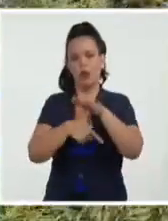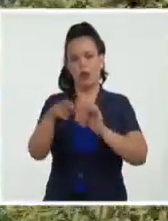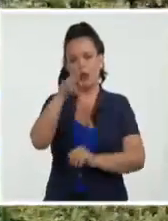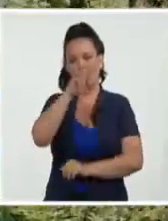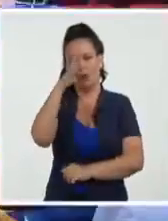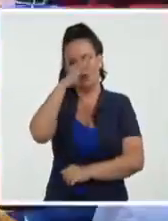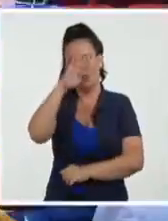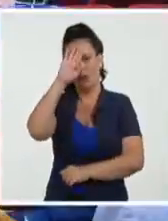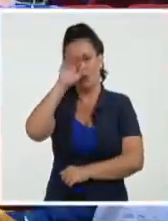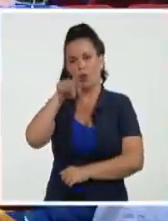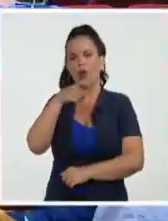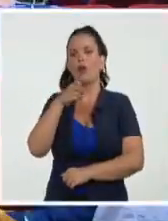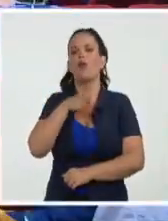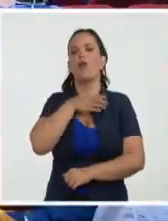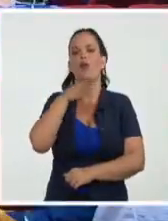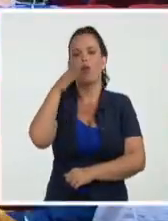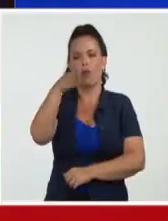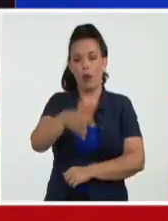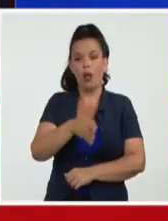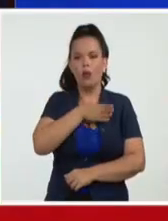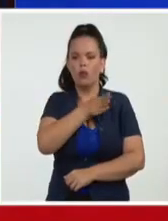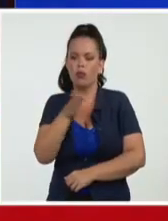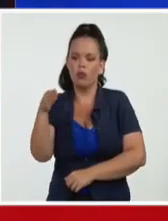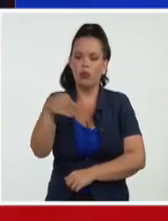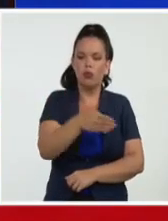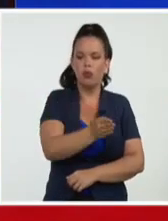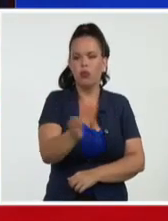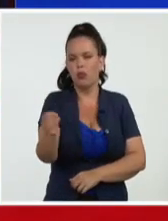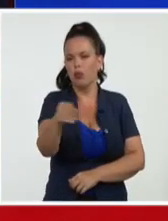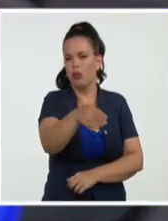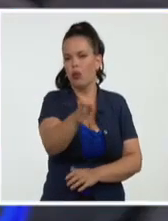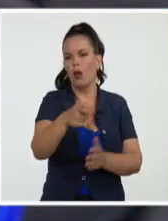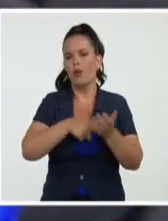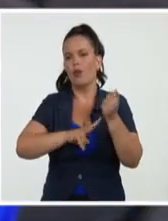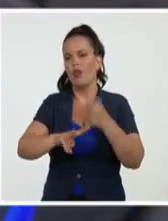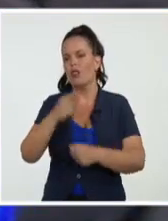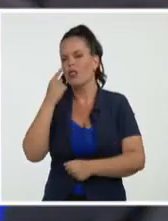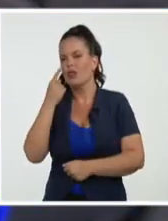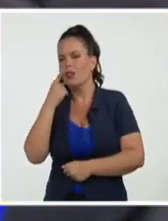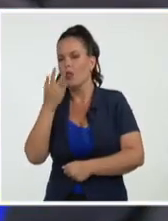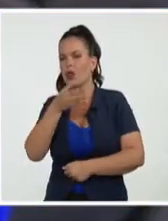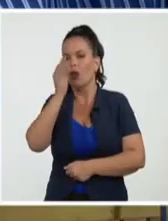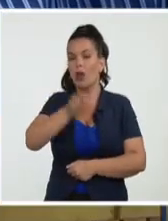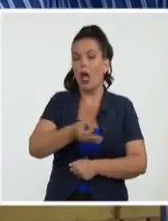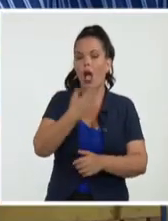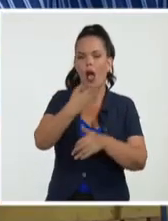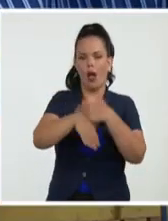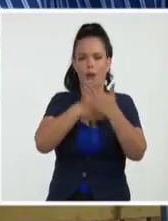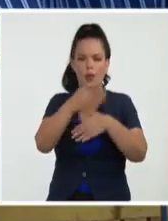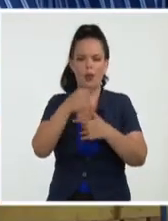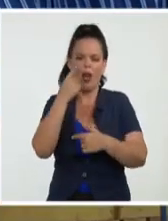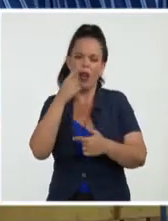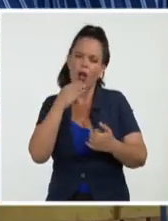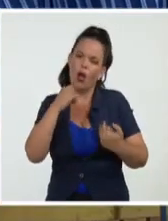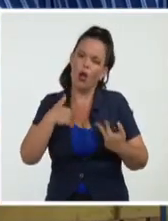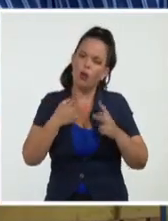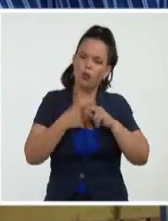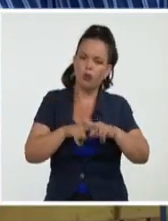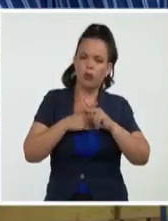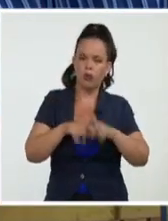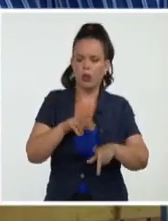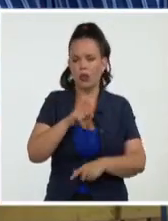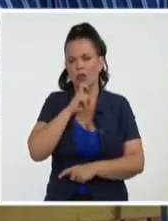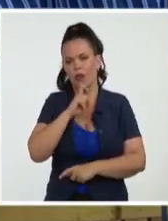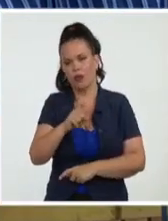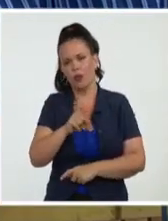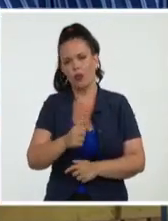Mesa, recorra cada una de las provincias, tocando al detalle los problemas que subsisten y solucionando cada dificultad que interponga el buen desempeño de los